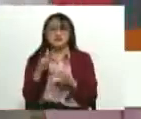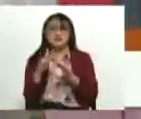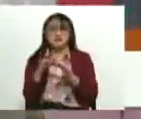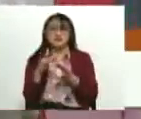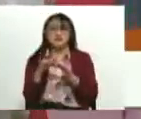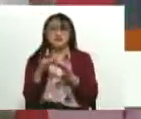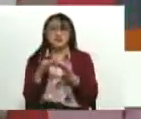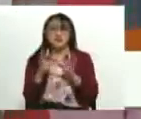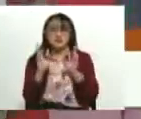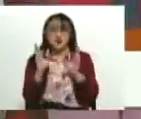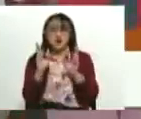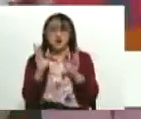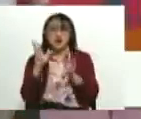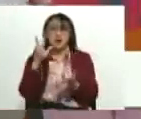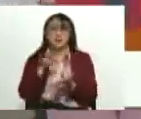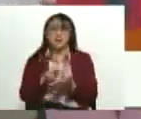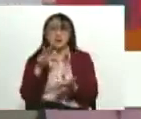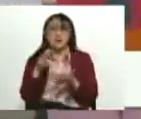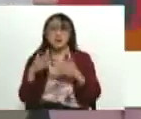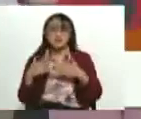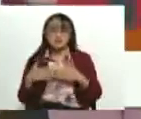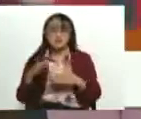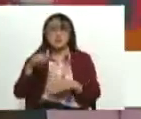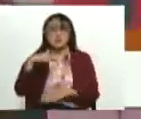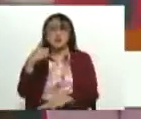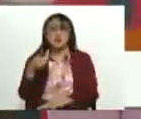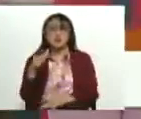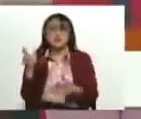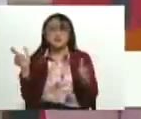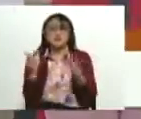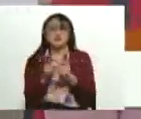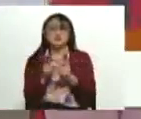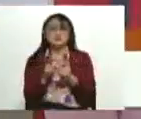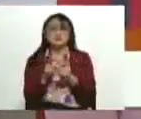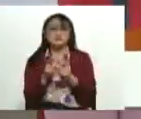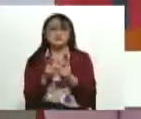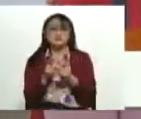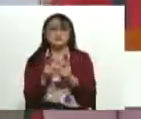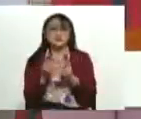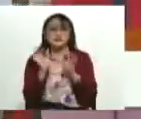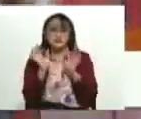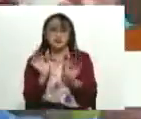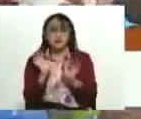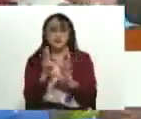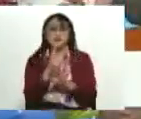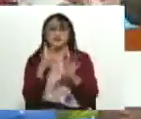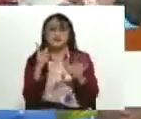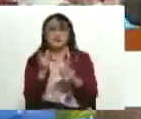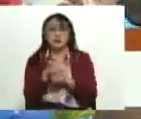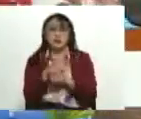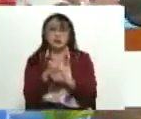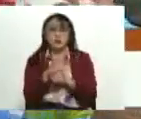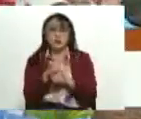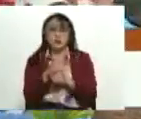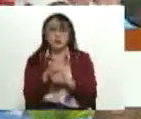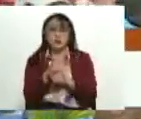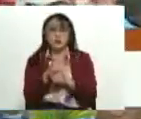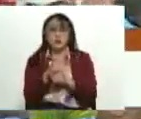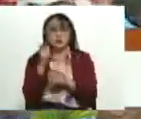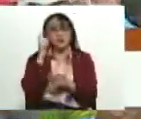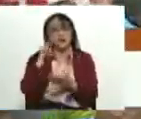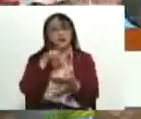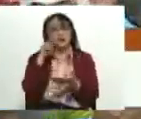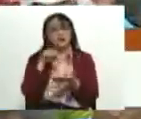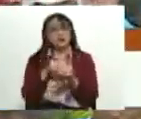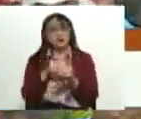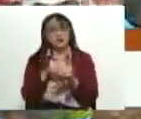ya aprobado. En lo que arranque la próxima sección será el 17 de agosto, el Día